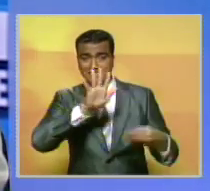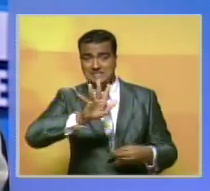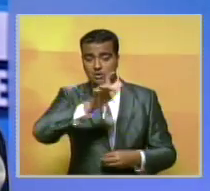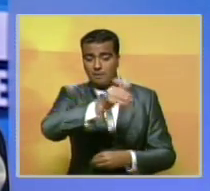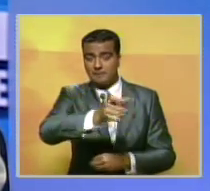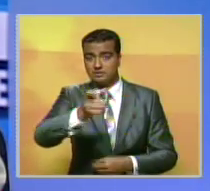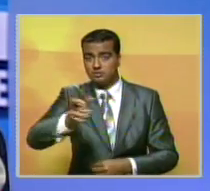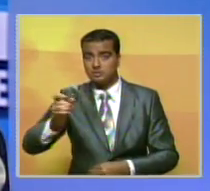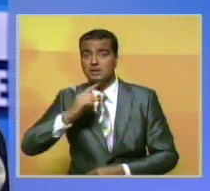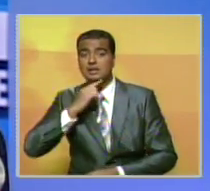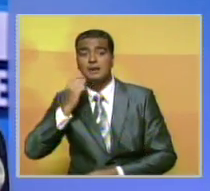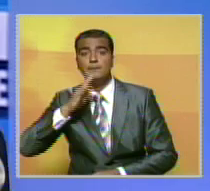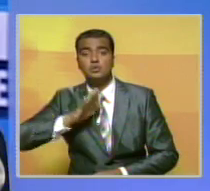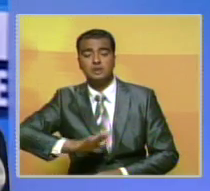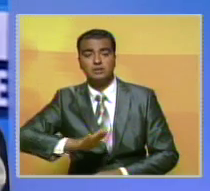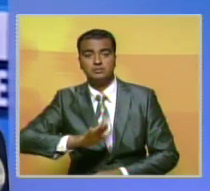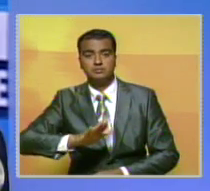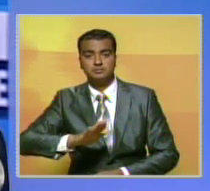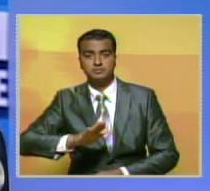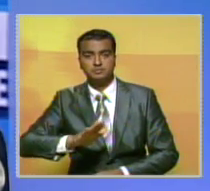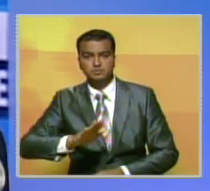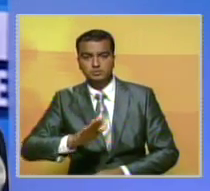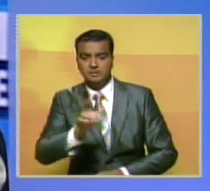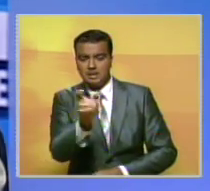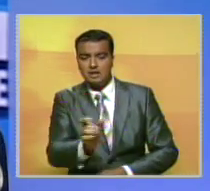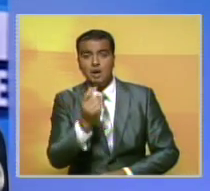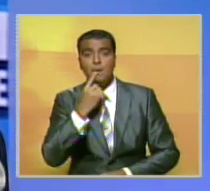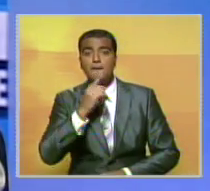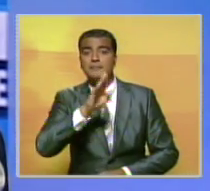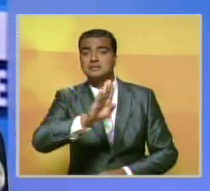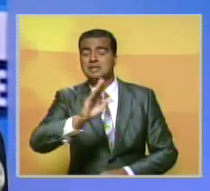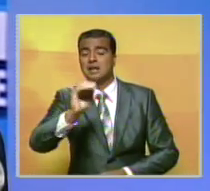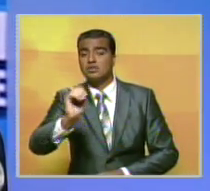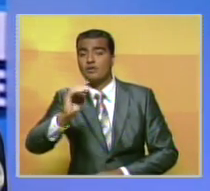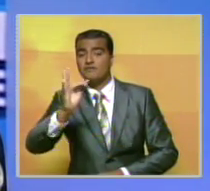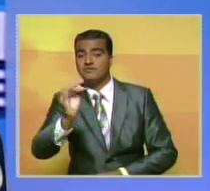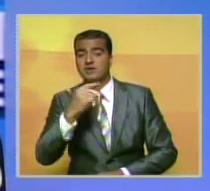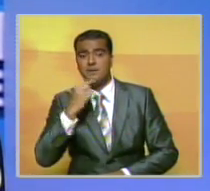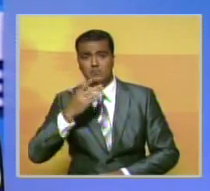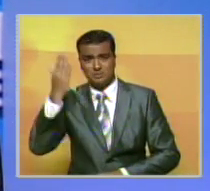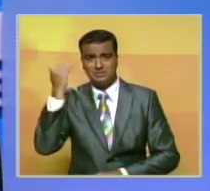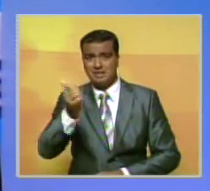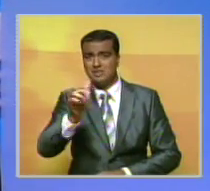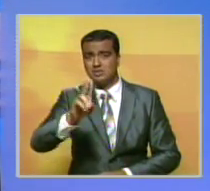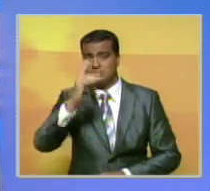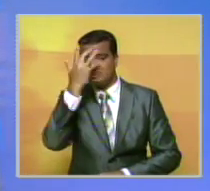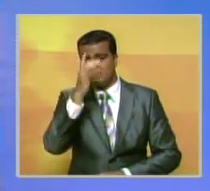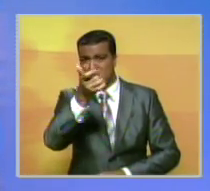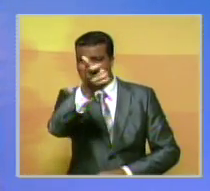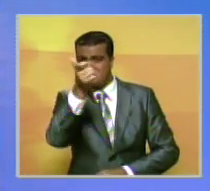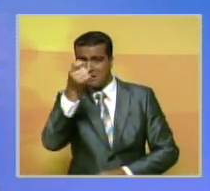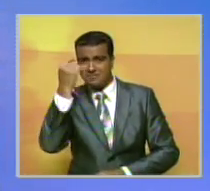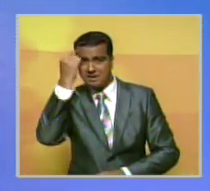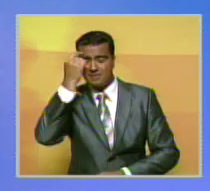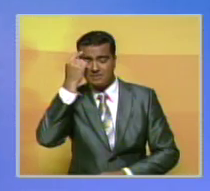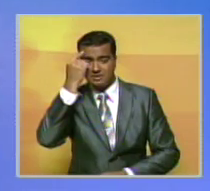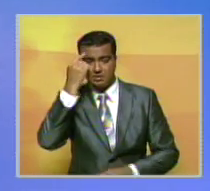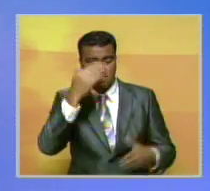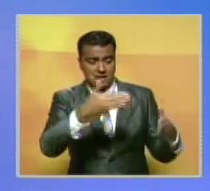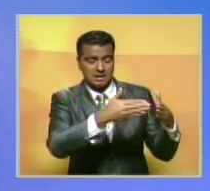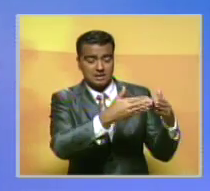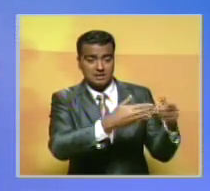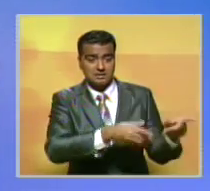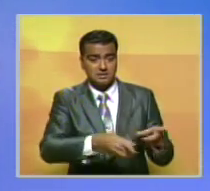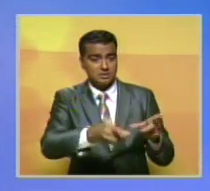implicados en el homicidio de Basil Alejandro da Costa Frías, quien murió el 12 de febrero tras recibir un tiro en la cabeza en la esquina de